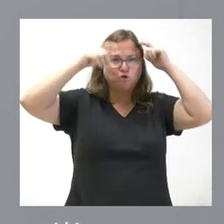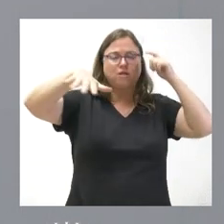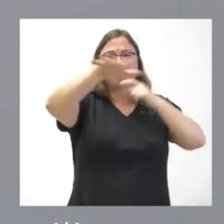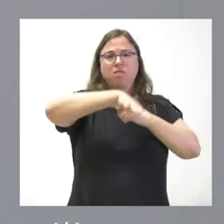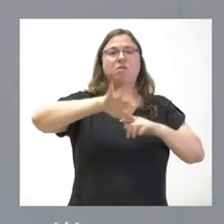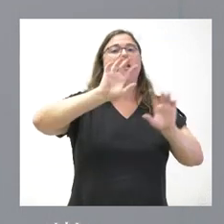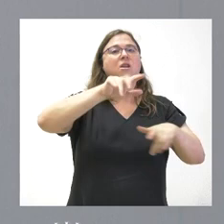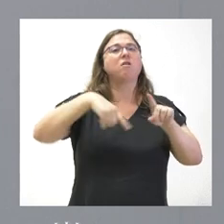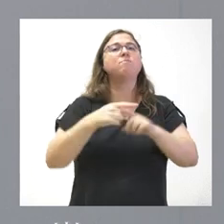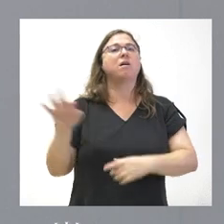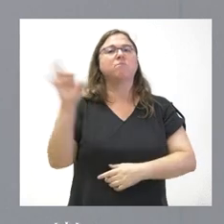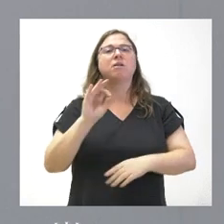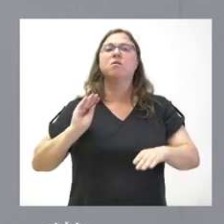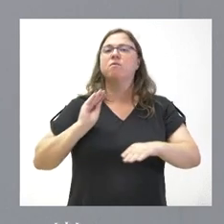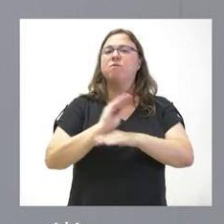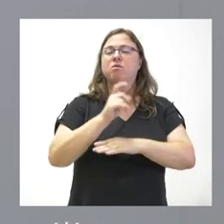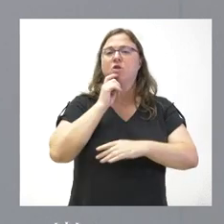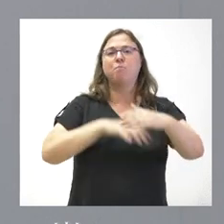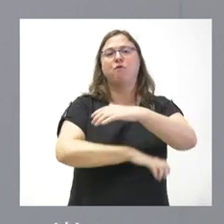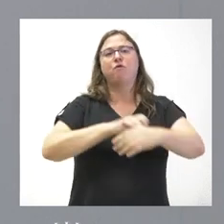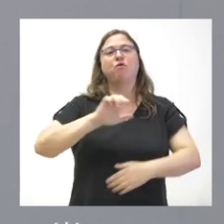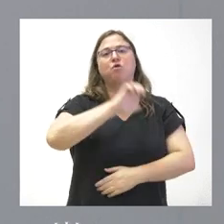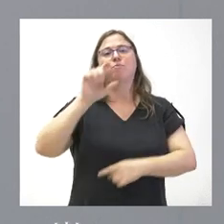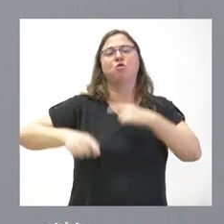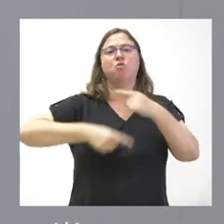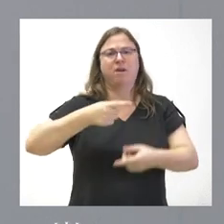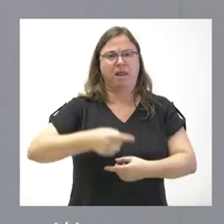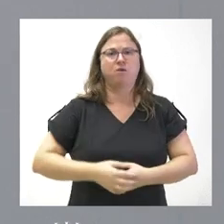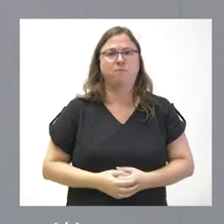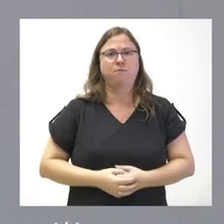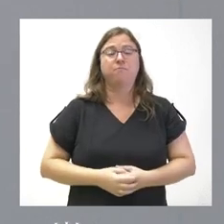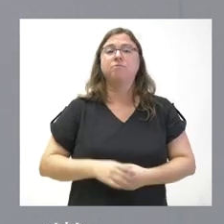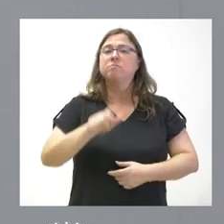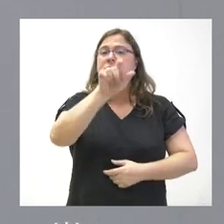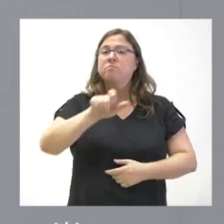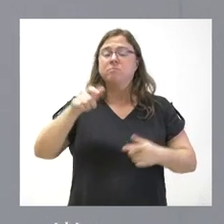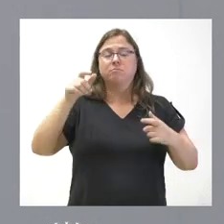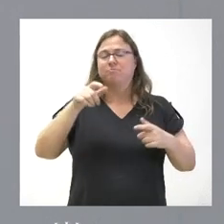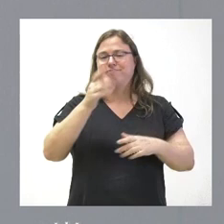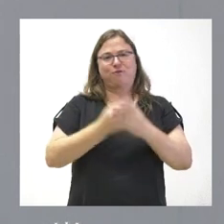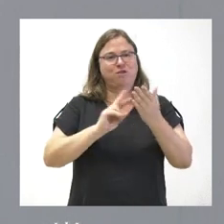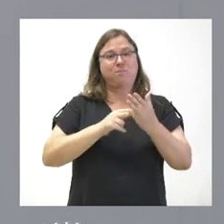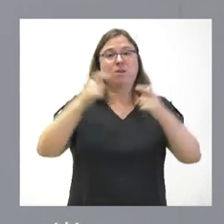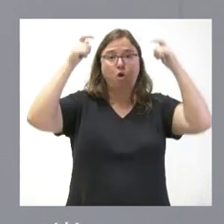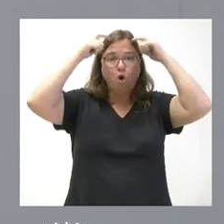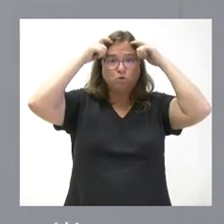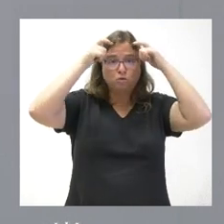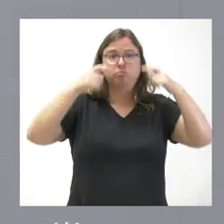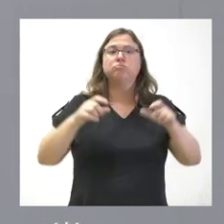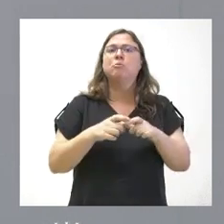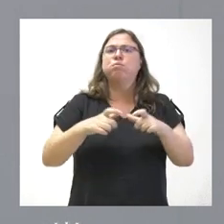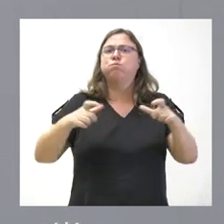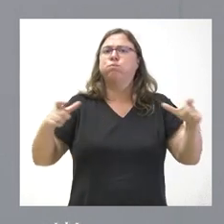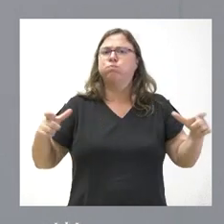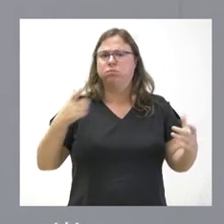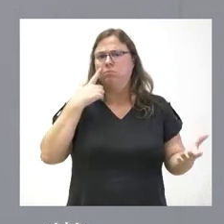Palencia también financiados con fondos europeos de la nueva generación la población del oso pardo ha experimentado Un aumento muy sustancial en las últimas